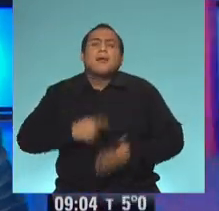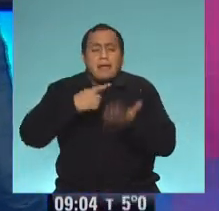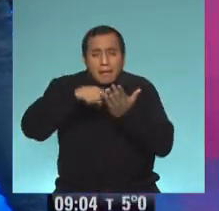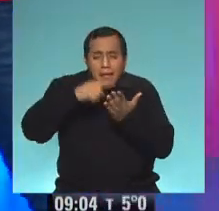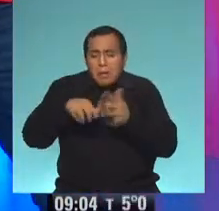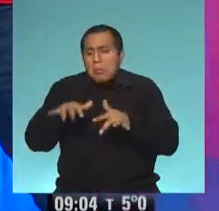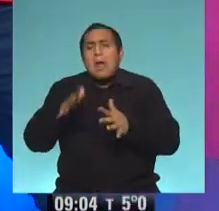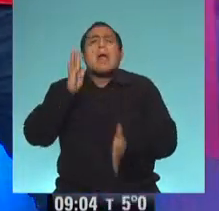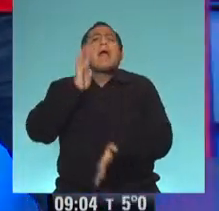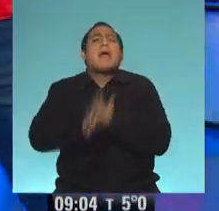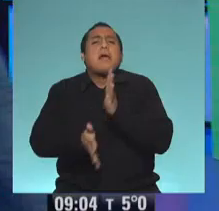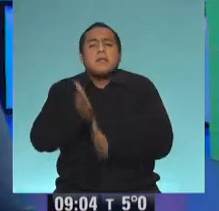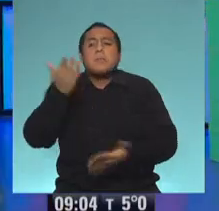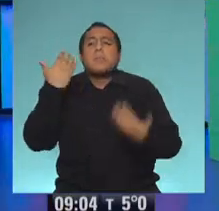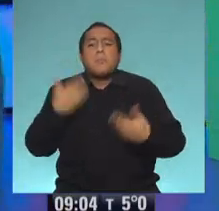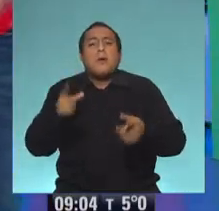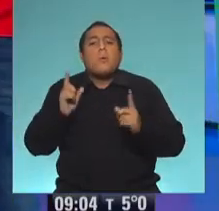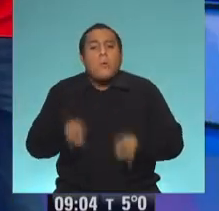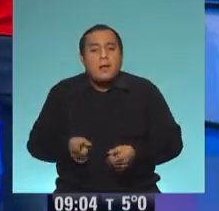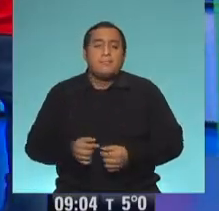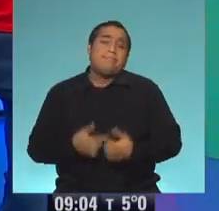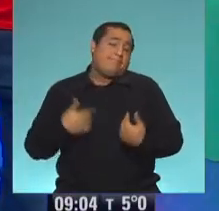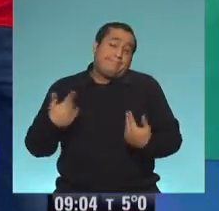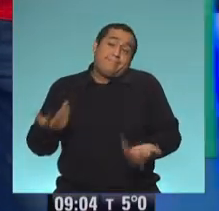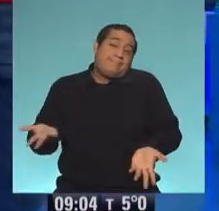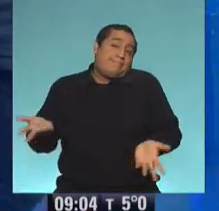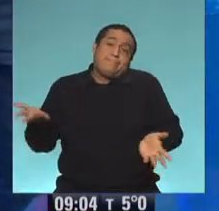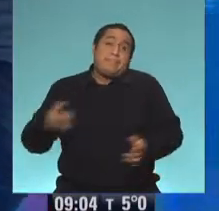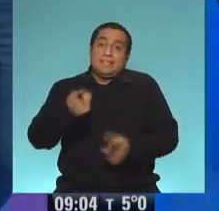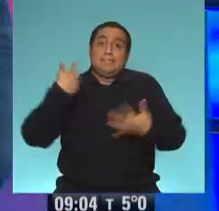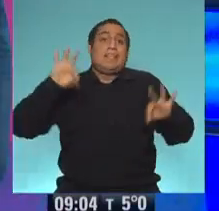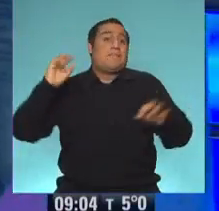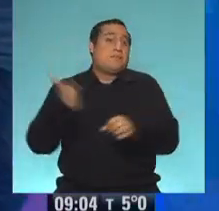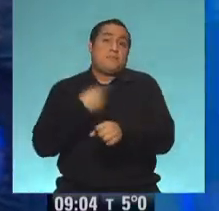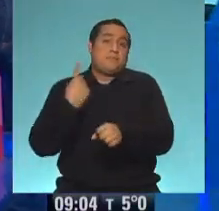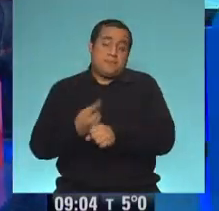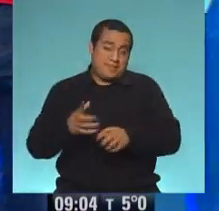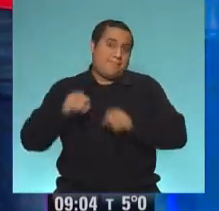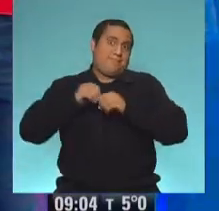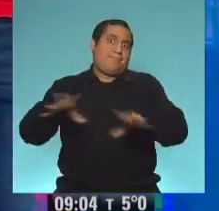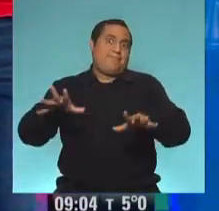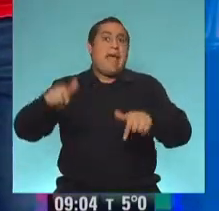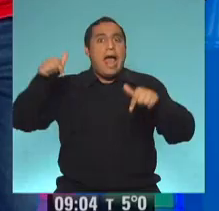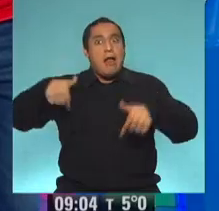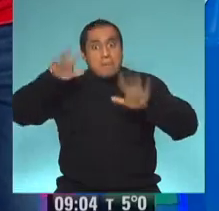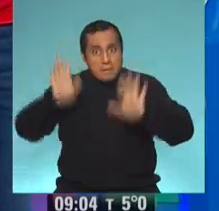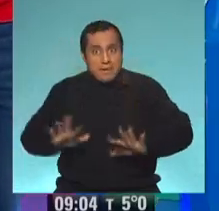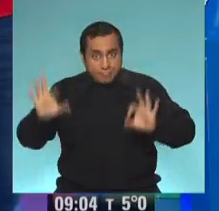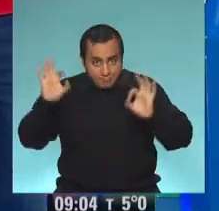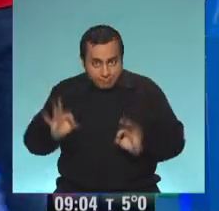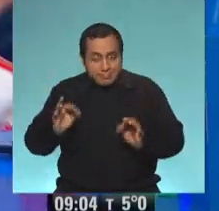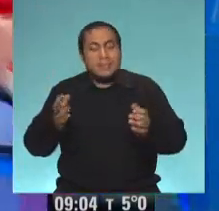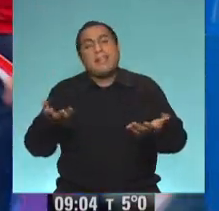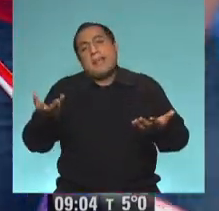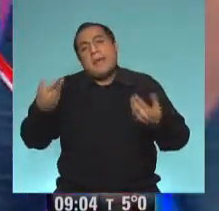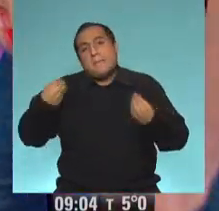gratuita, puedes entrar igual. Buenísimo. Ahí está. No hay excusa, no se pueden escapar de nosotros. Y ahora sí, ¿estamos preparados para qué, solcito? Dicho esto, vamos a comenzar la